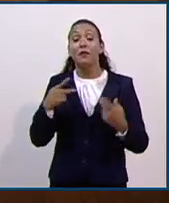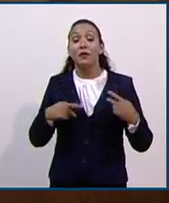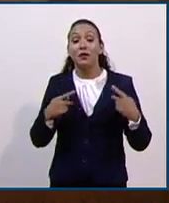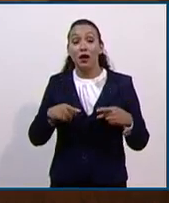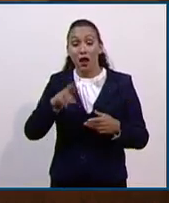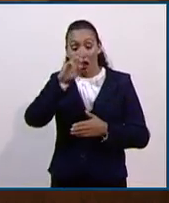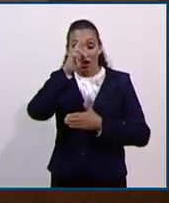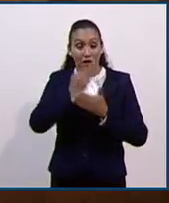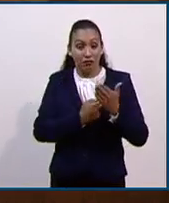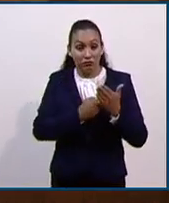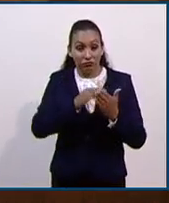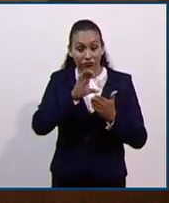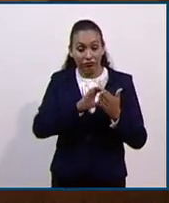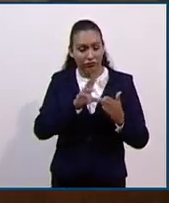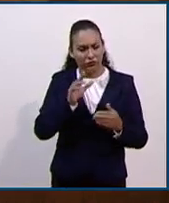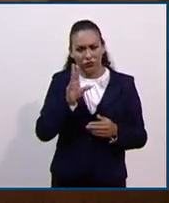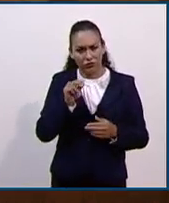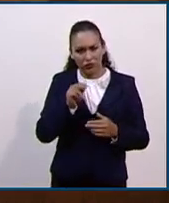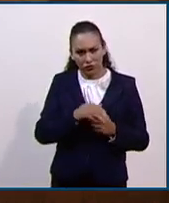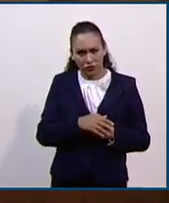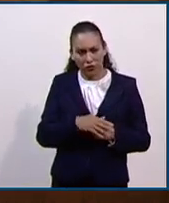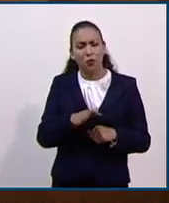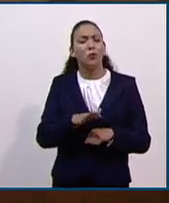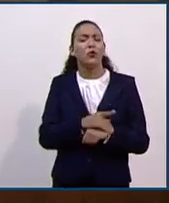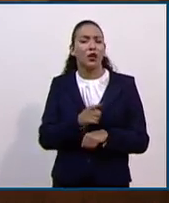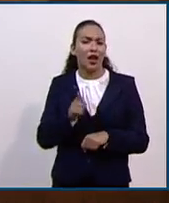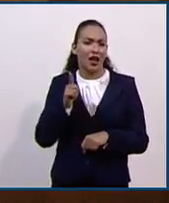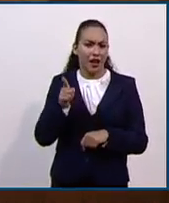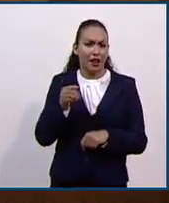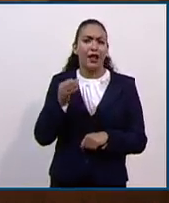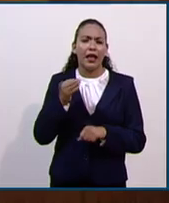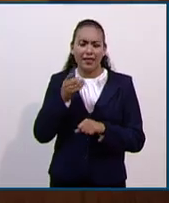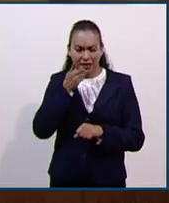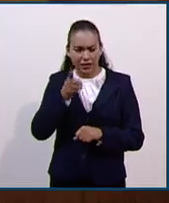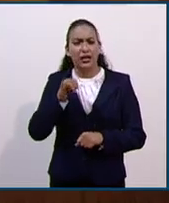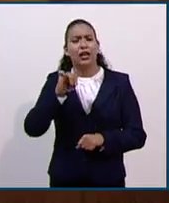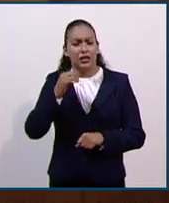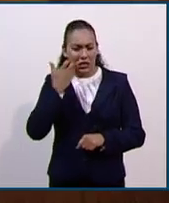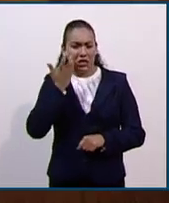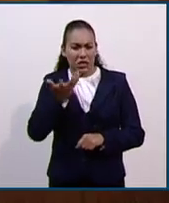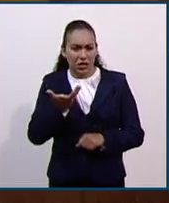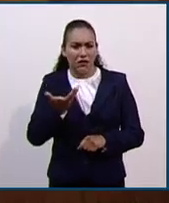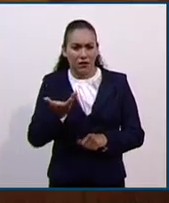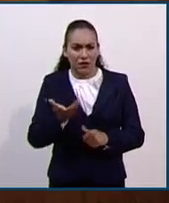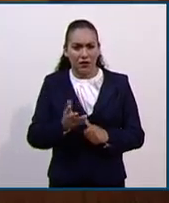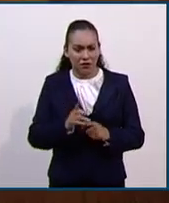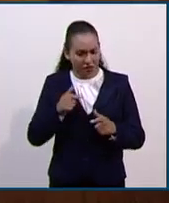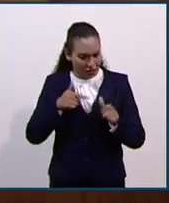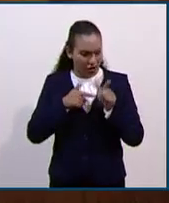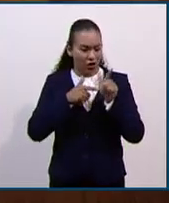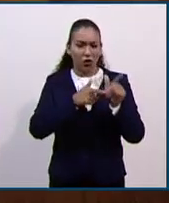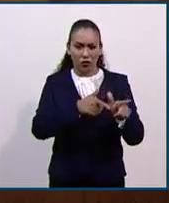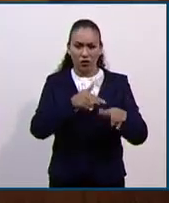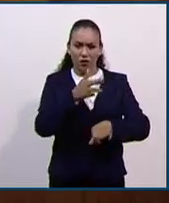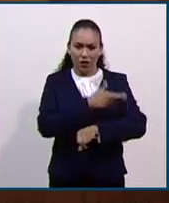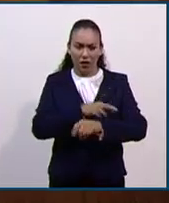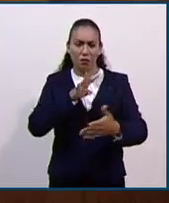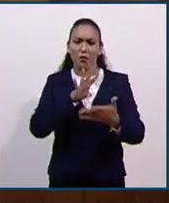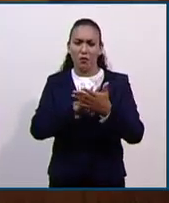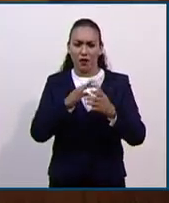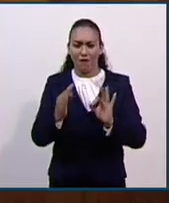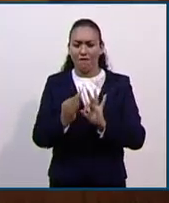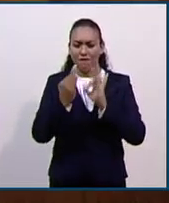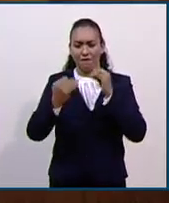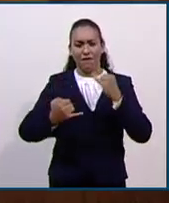las condiciones de la suspensión porque está dispuesto a continuar el procedimiento penal ante el